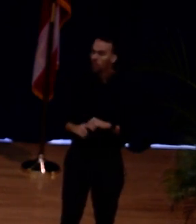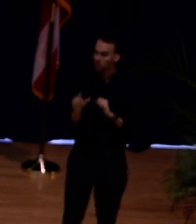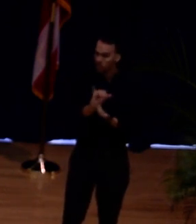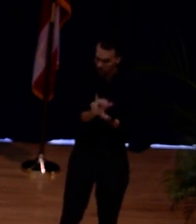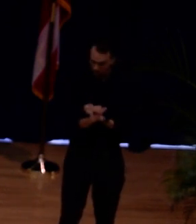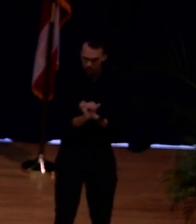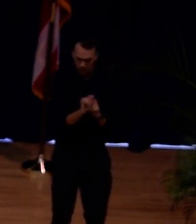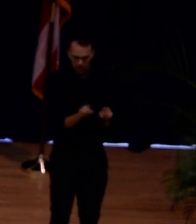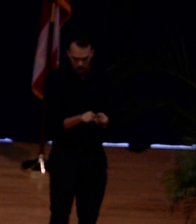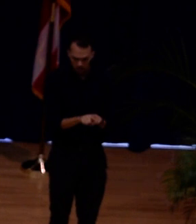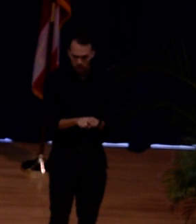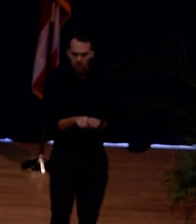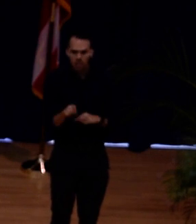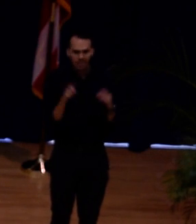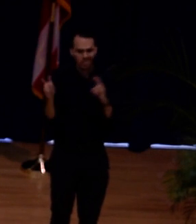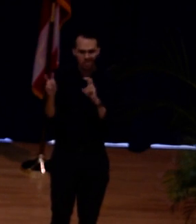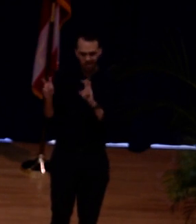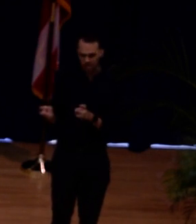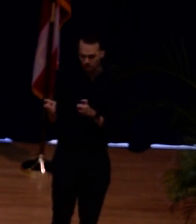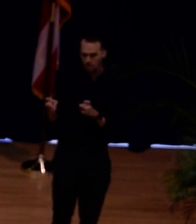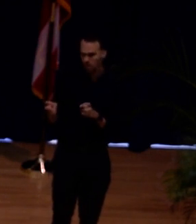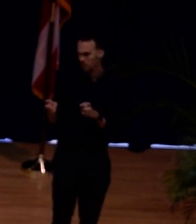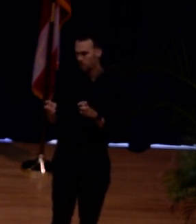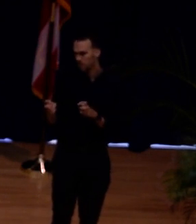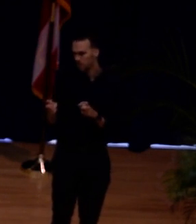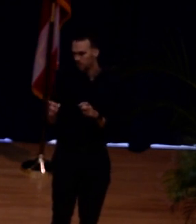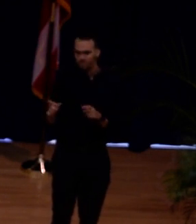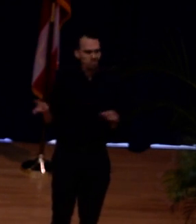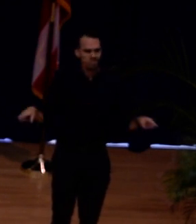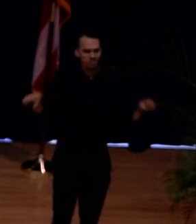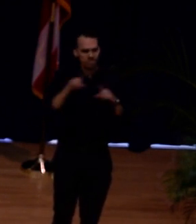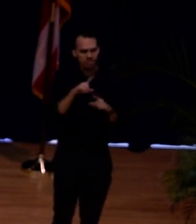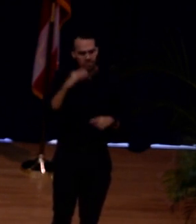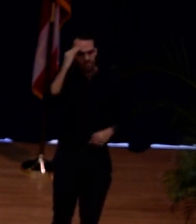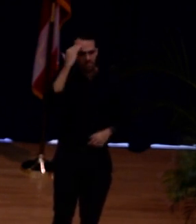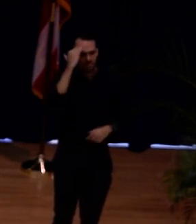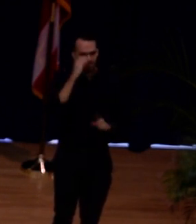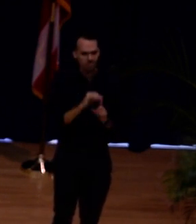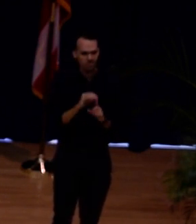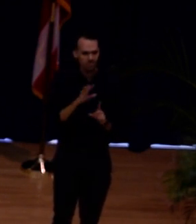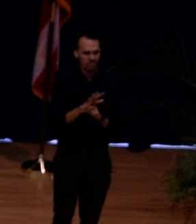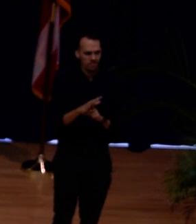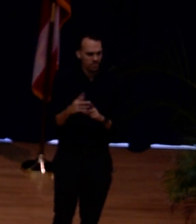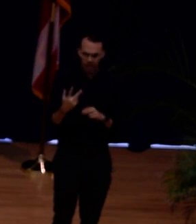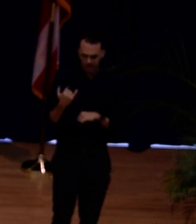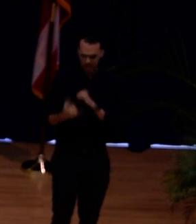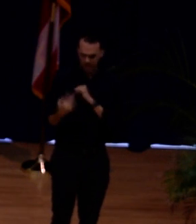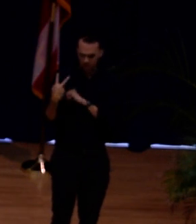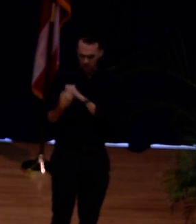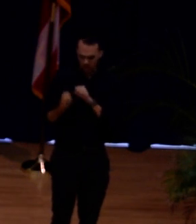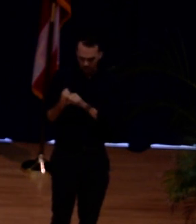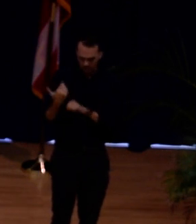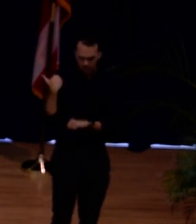Aparte de eso, aquí hay un tema que muchos aquí hemos estado expuestos en los últimos 2 años, es